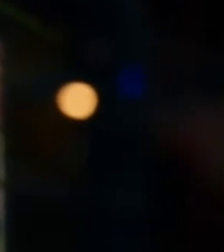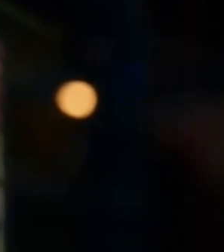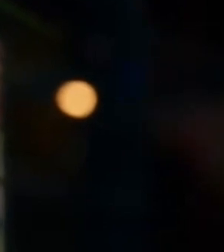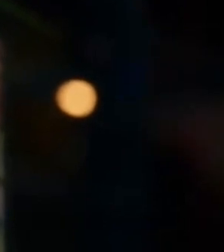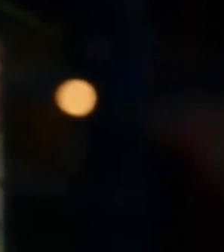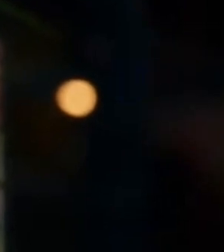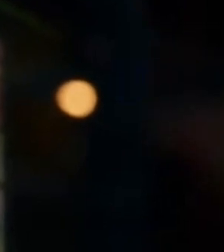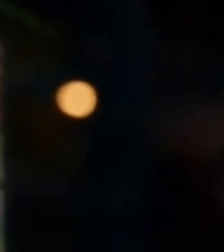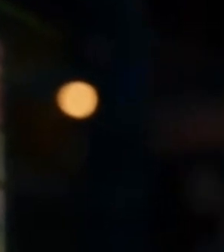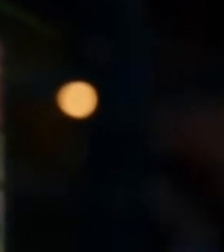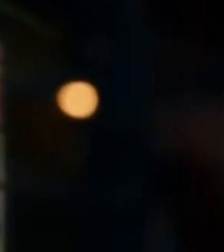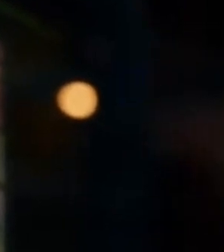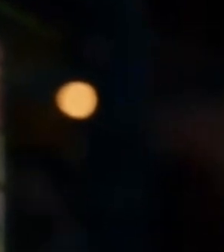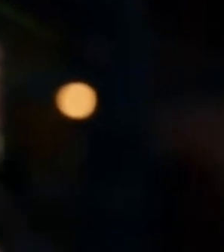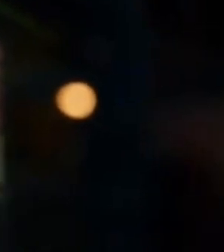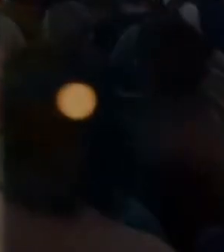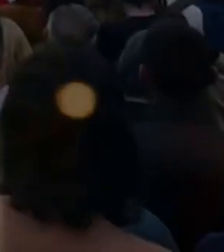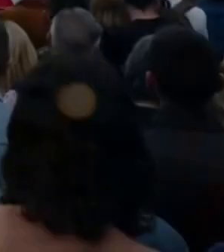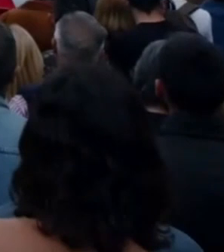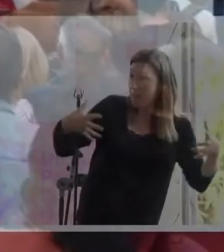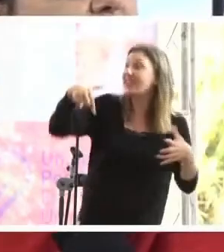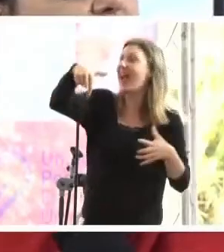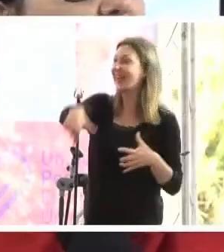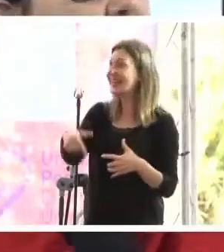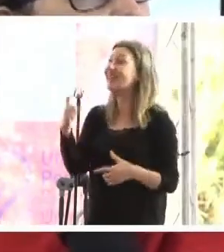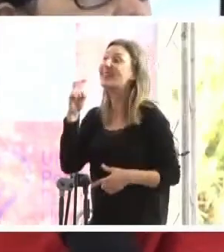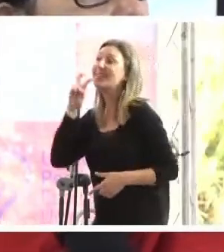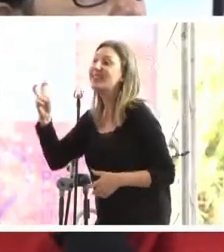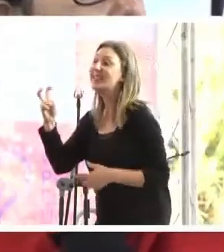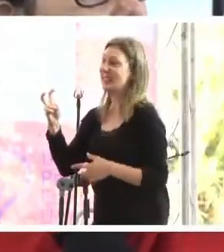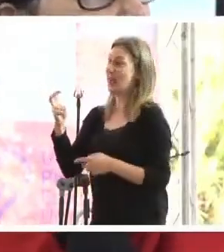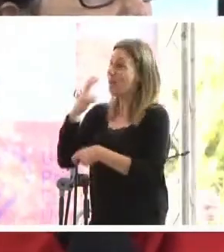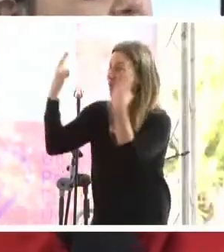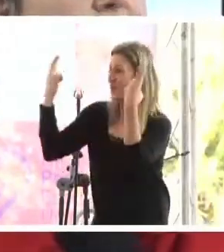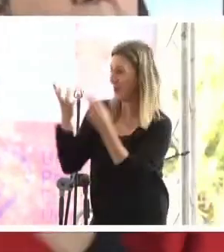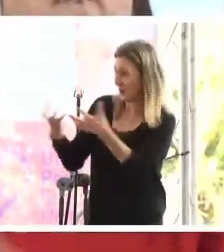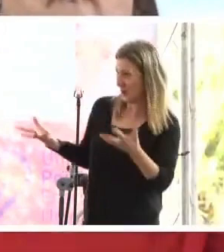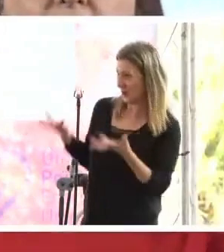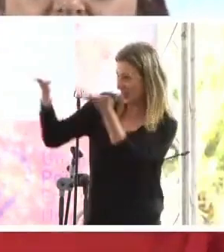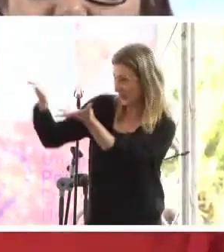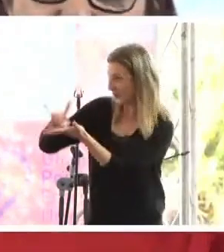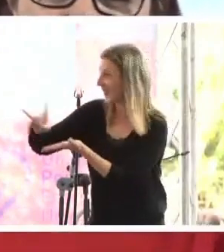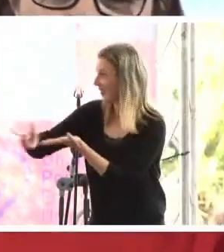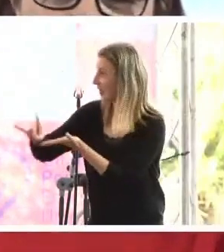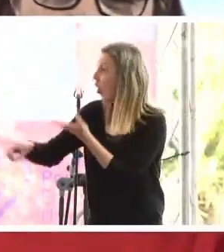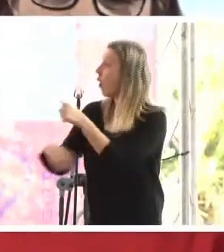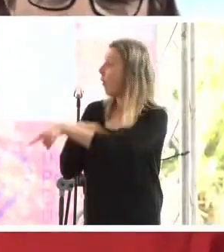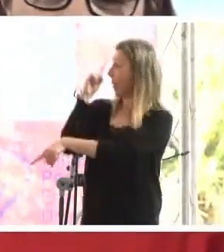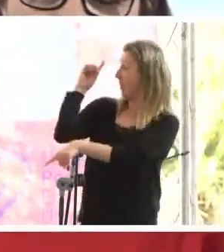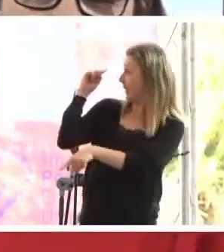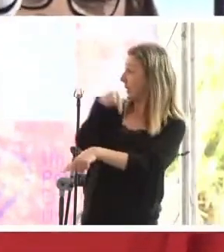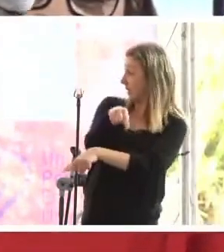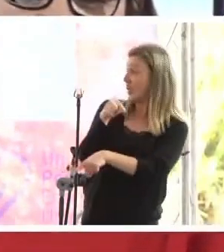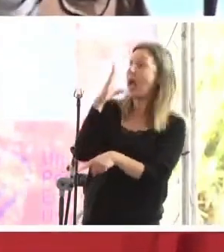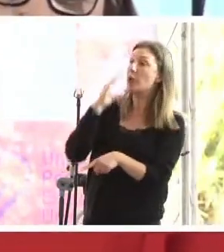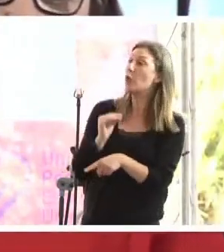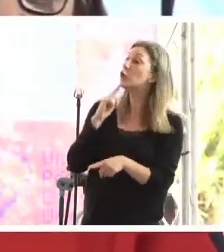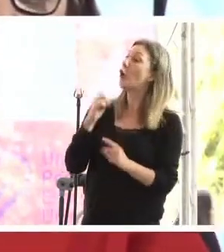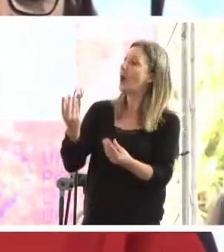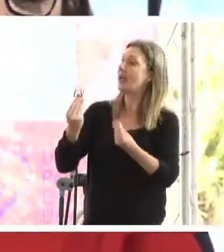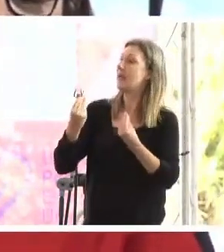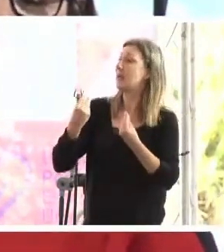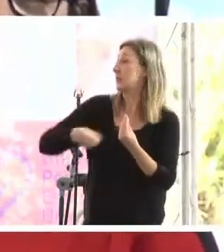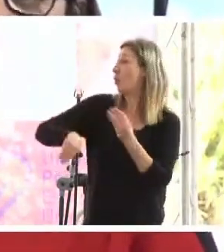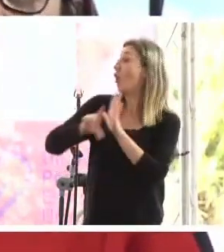¡Viva la Mare de Déu desde Sant Parats! O mientras que en Madrid, Isabel Díaz Ayuso se niega a aplicar la ley de vivienda en un auténtico